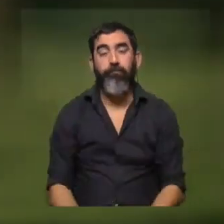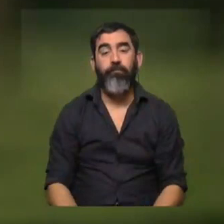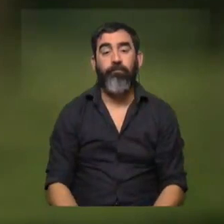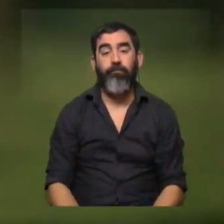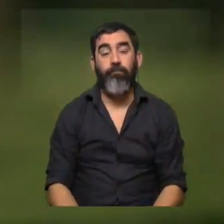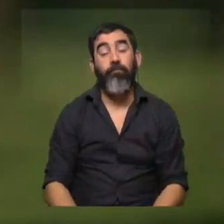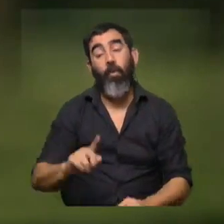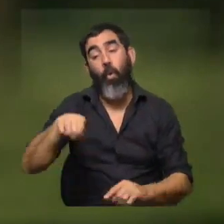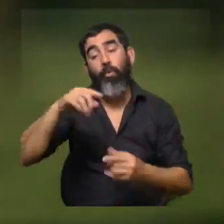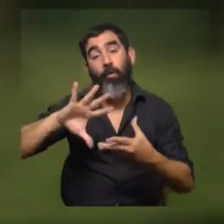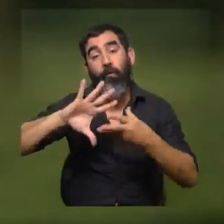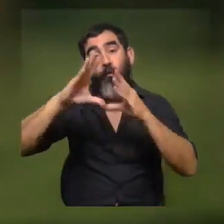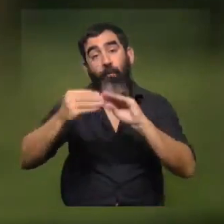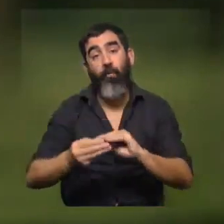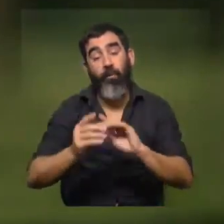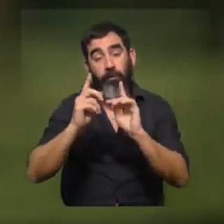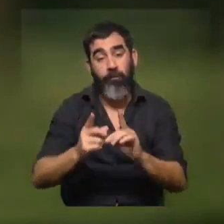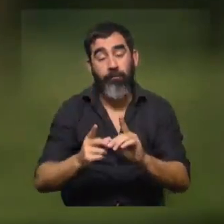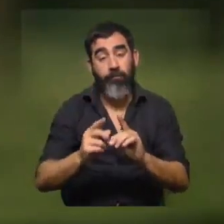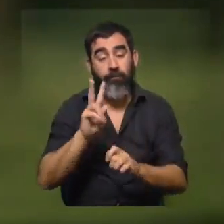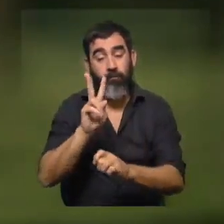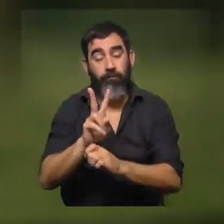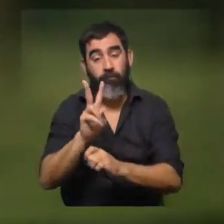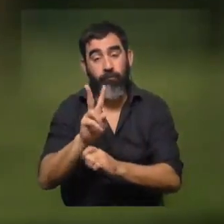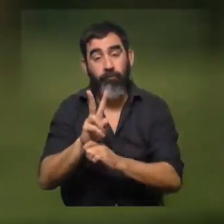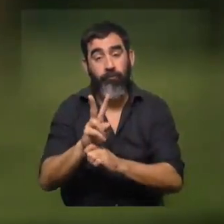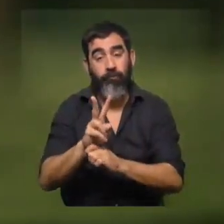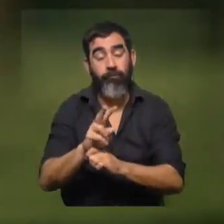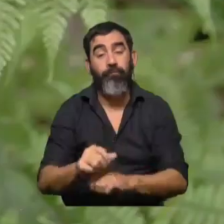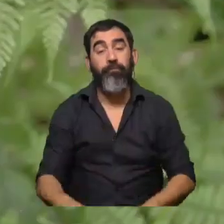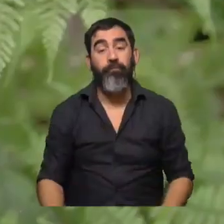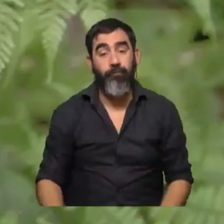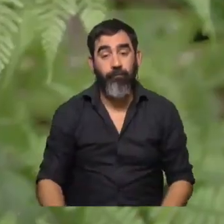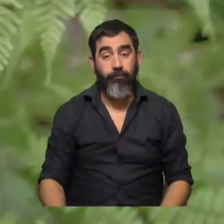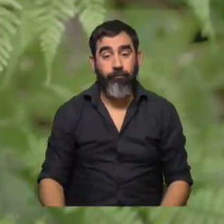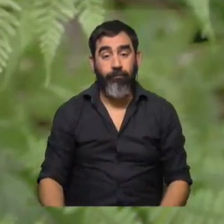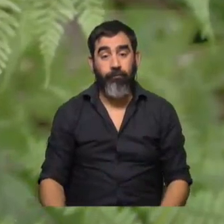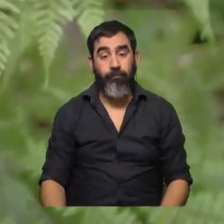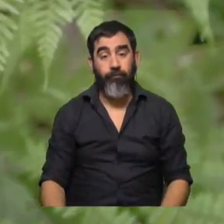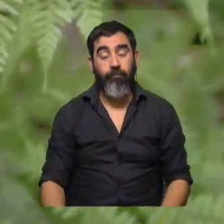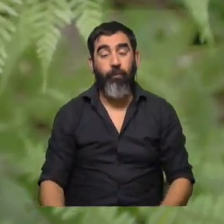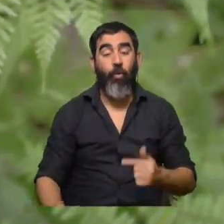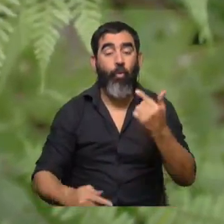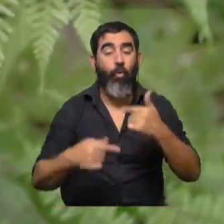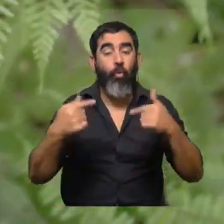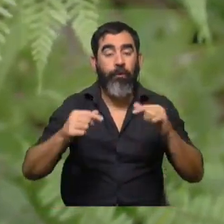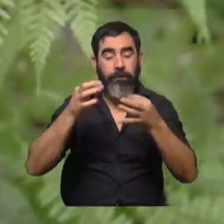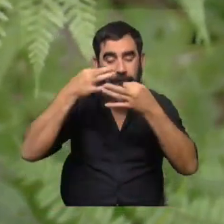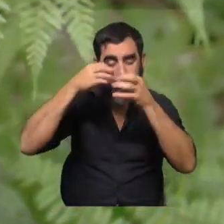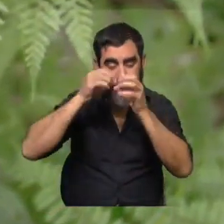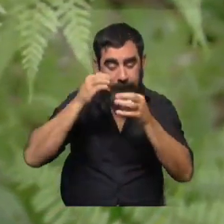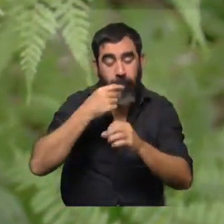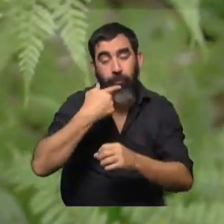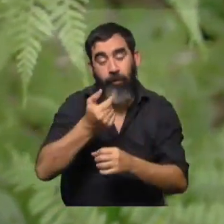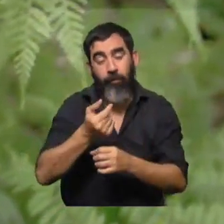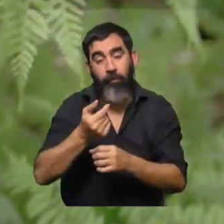La otra forma de preservación de los restos vegetales es a través de elementos microscópicos, como pueden